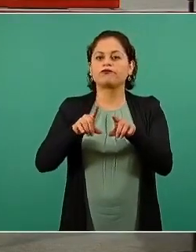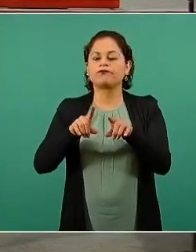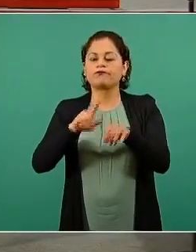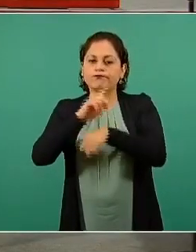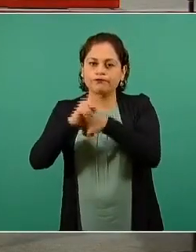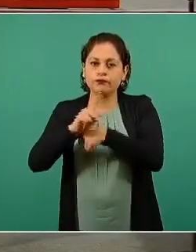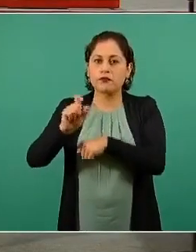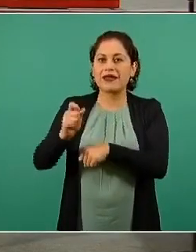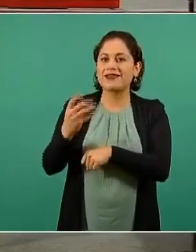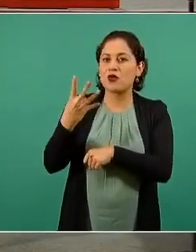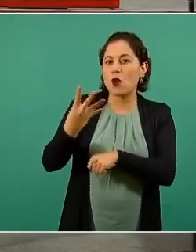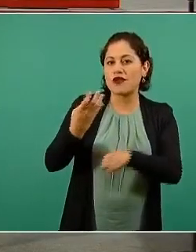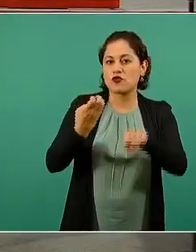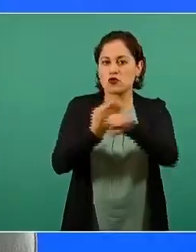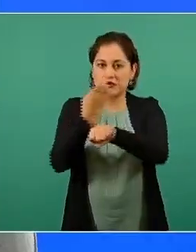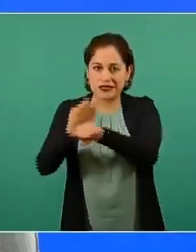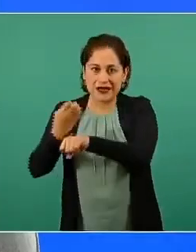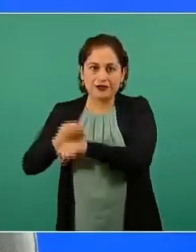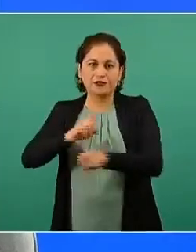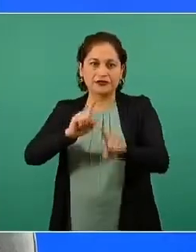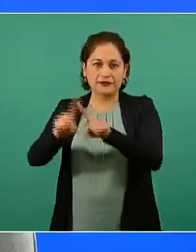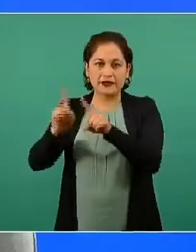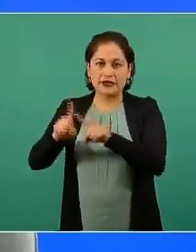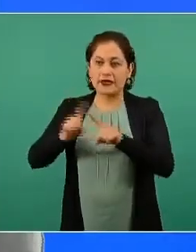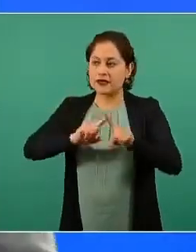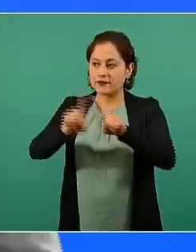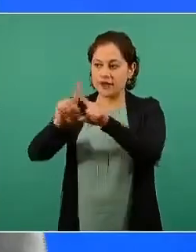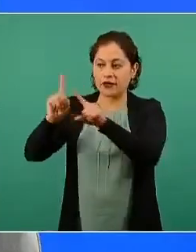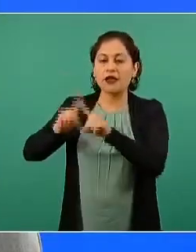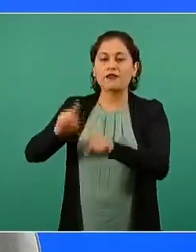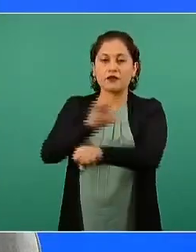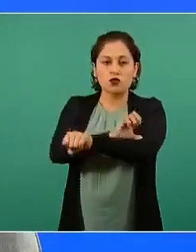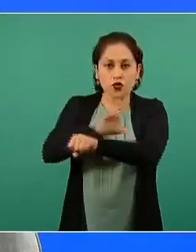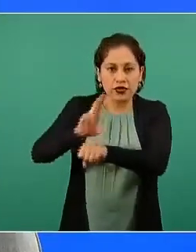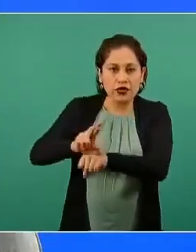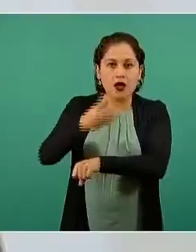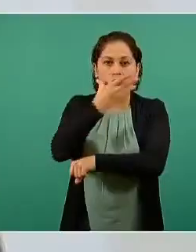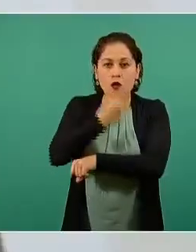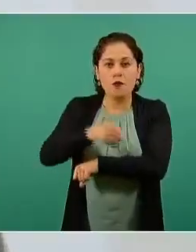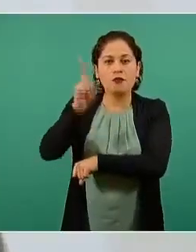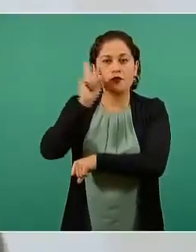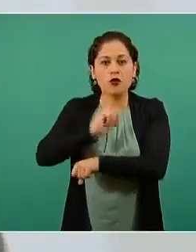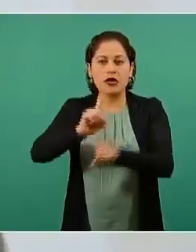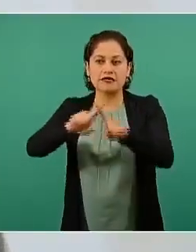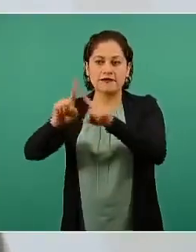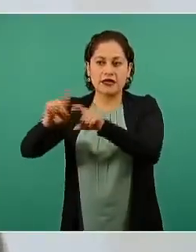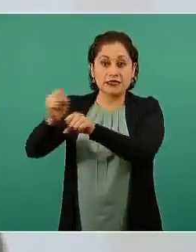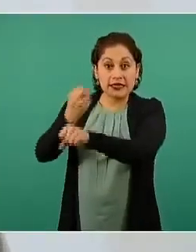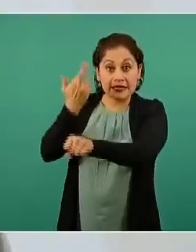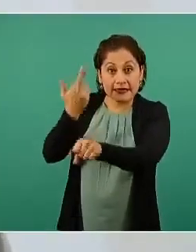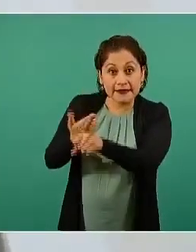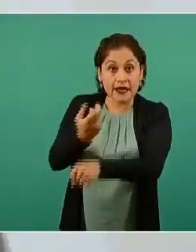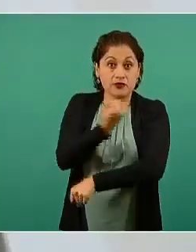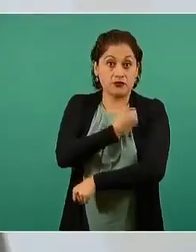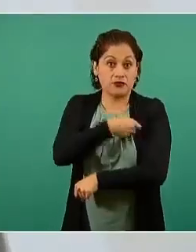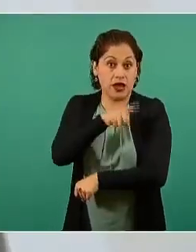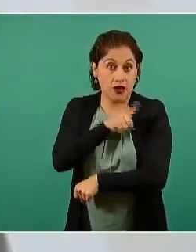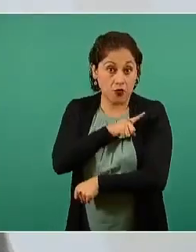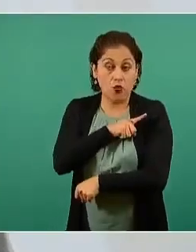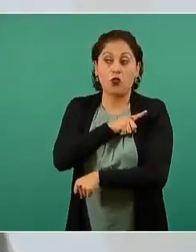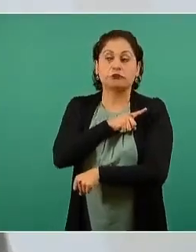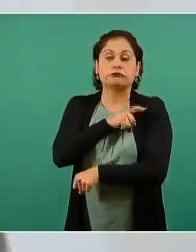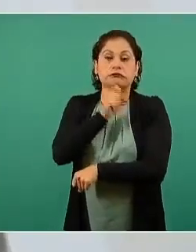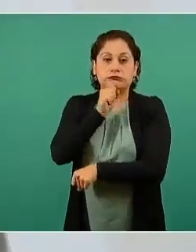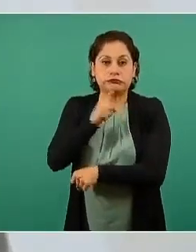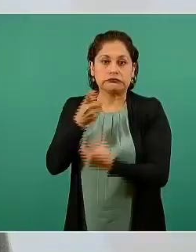y las gobernadoras, con comisiones de expertos y con los ministros y las ministras de salud, y convencidos